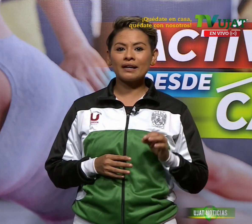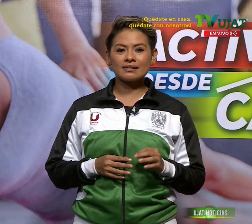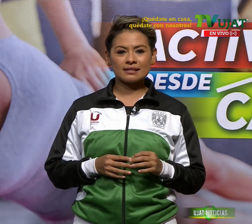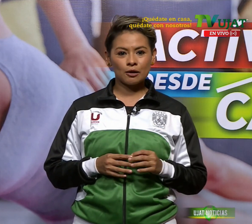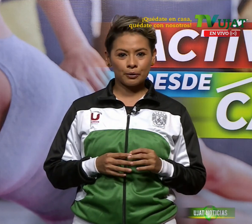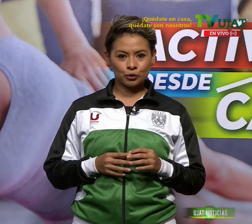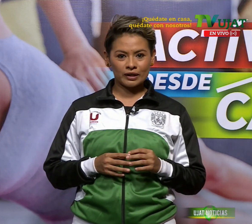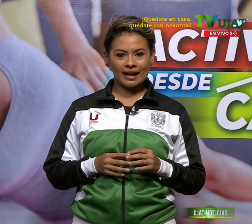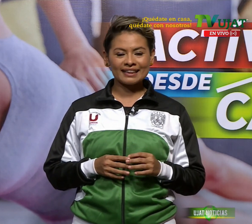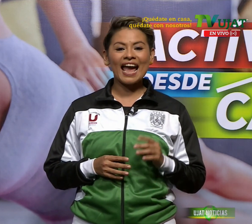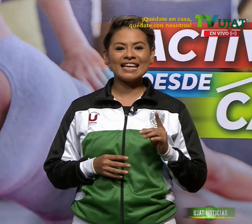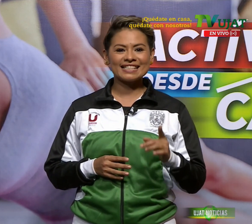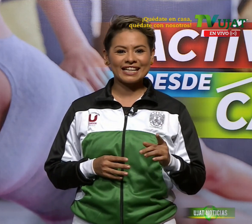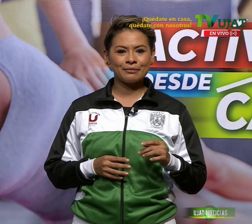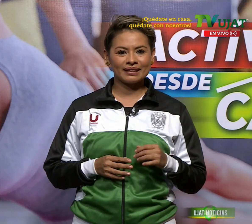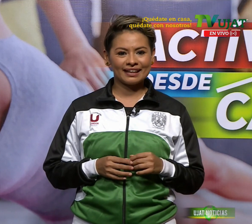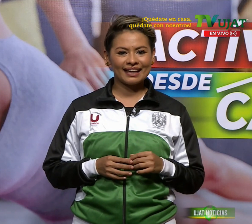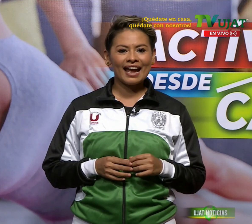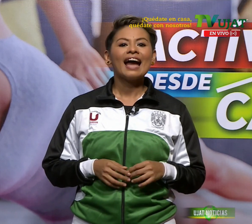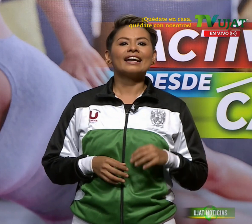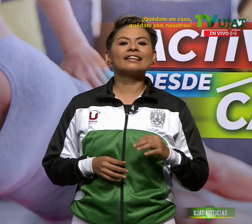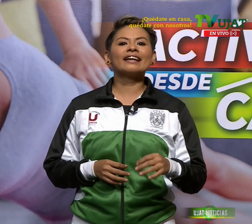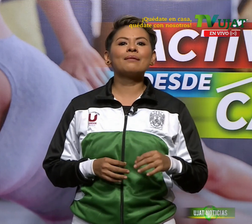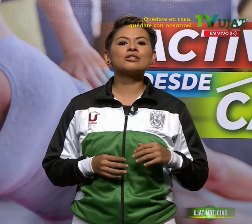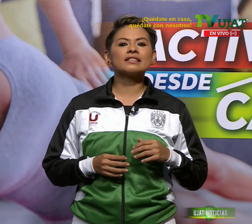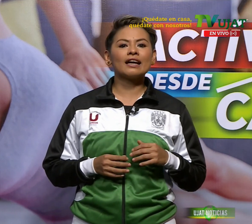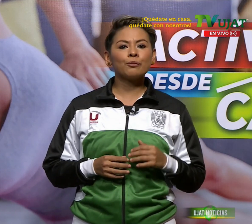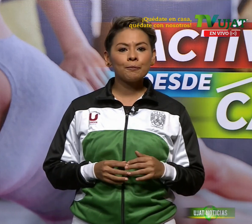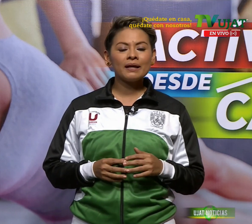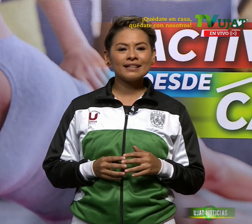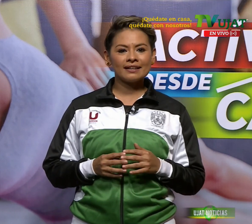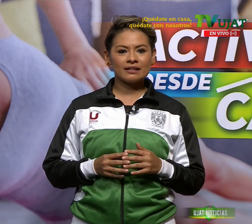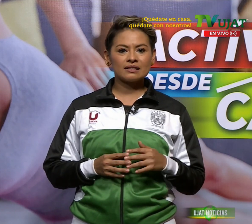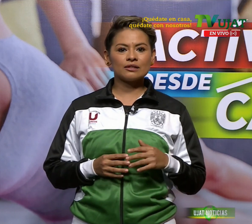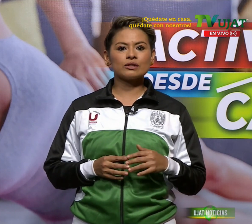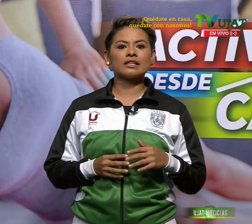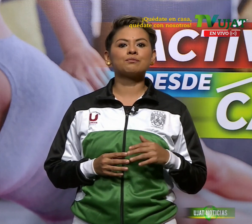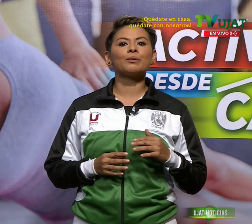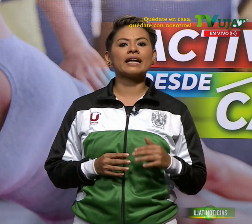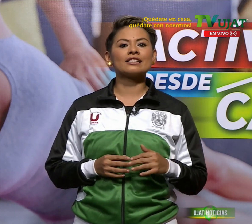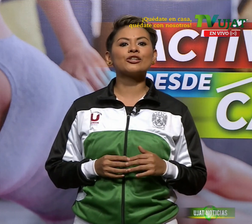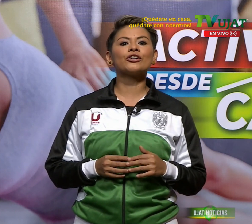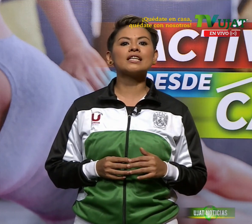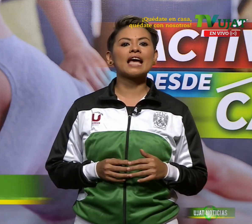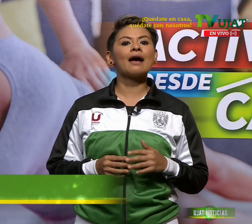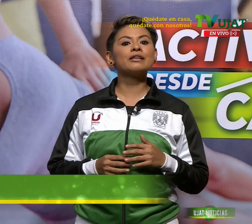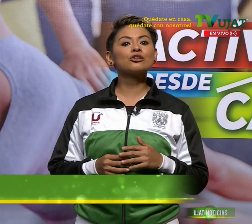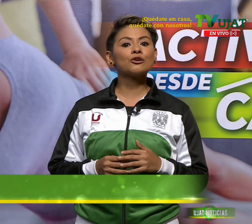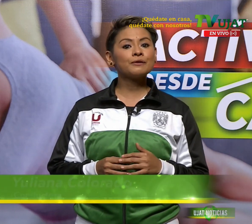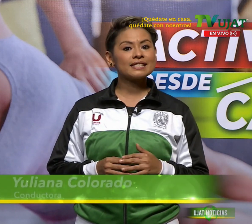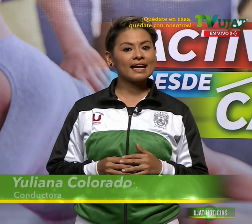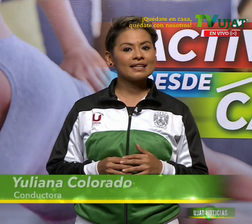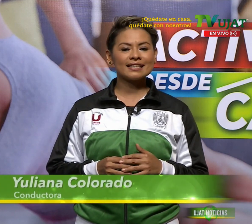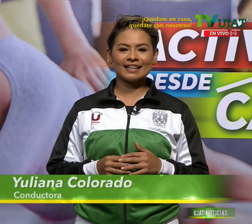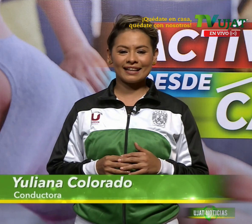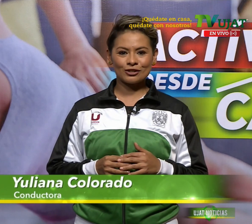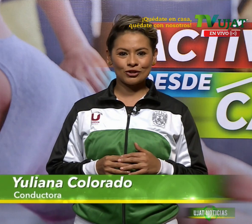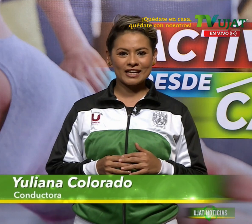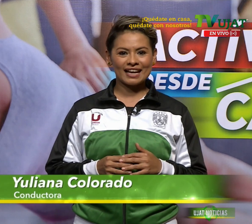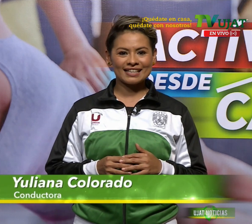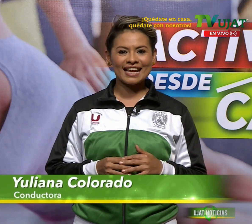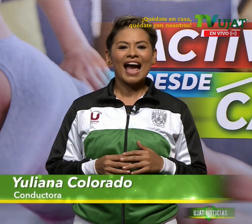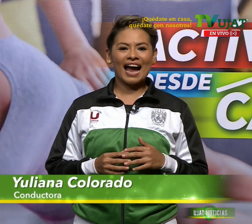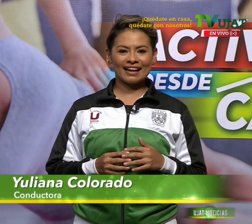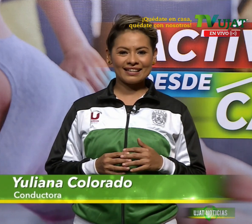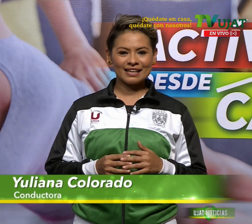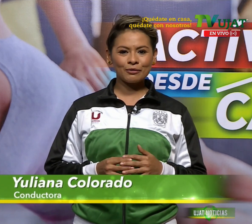deportivos. No pierdas esta oportunidad e inscríbete. Reiteramos estar muy pendientes de nuestras publicaciones, avisos oficiales y